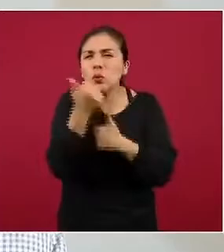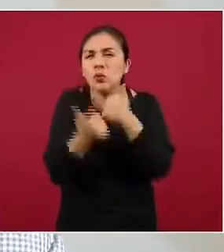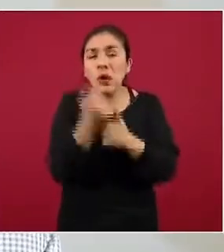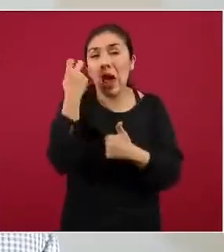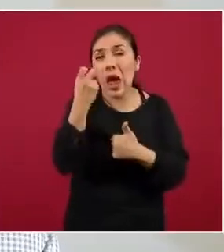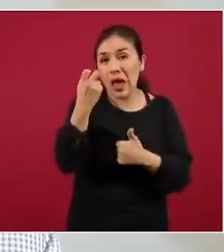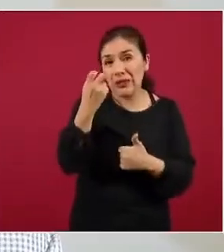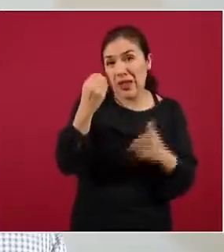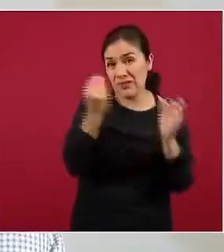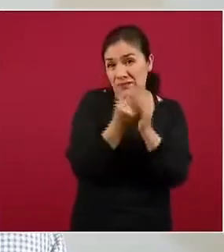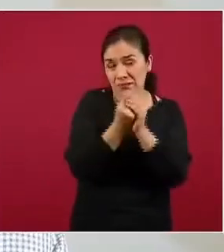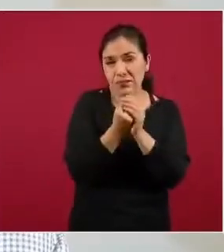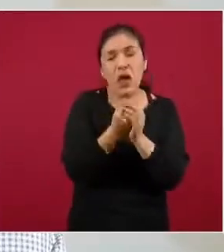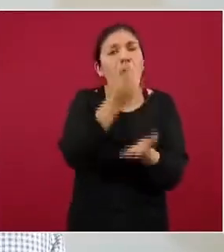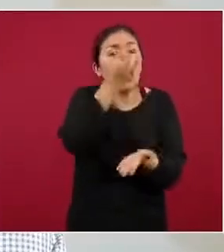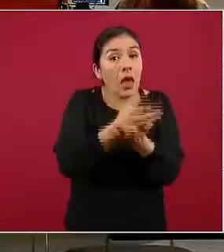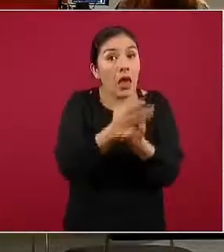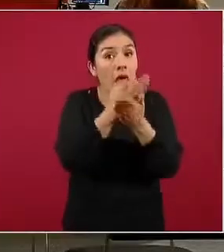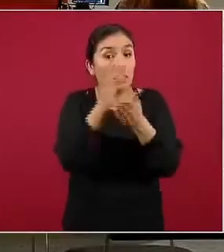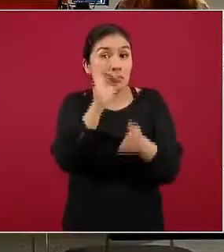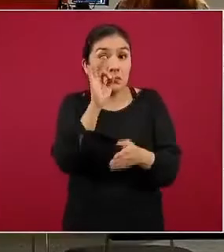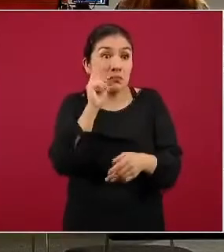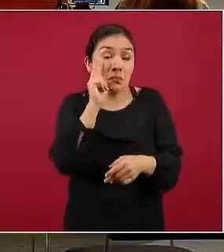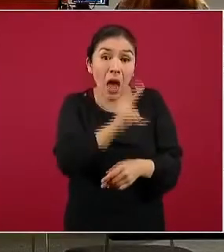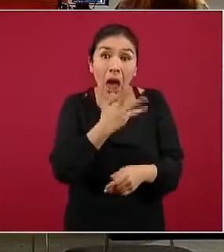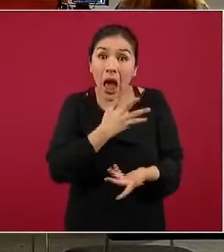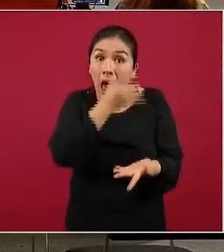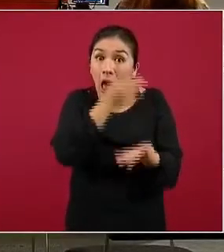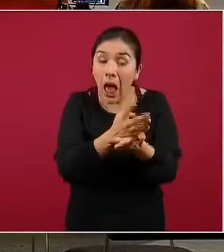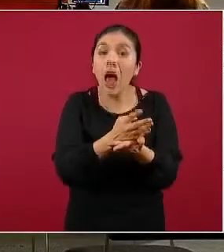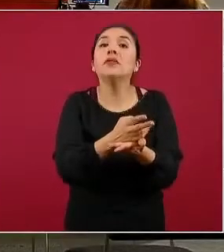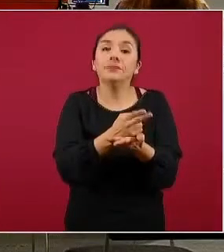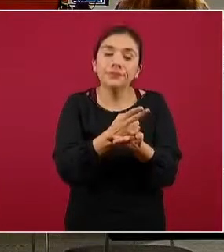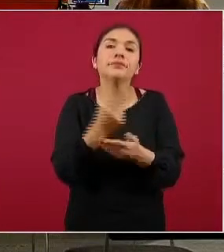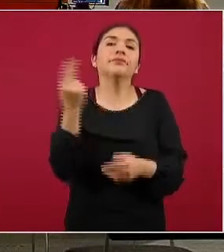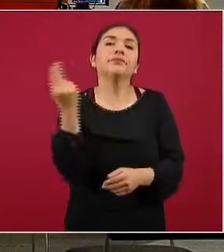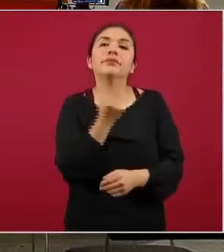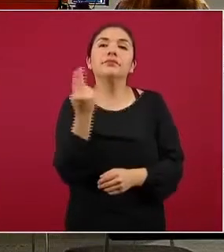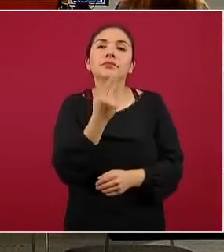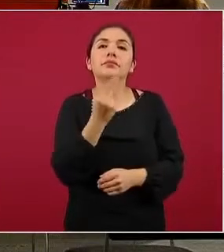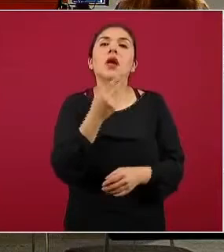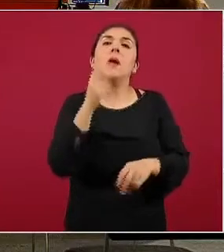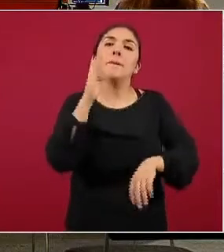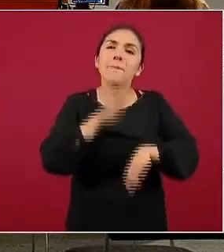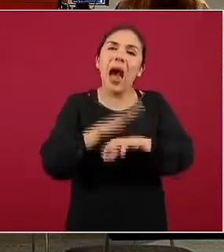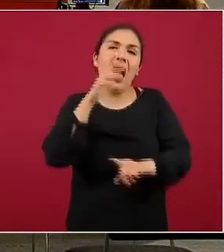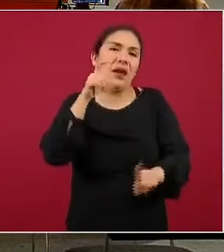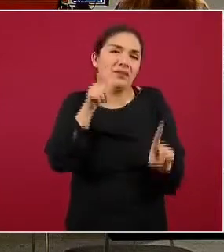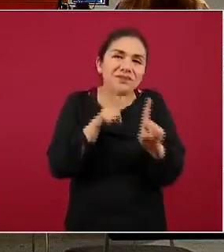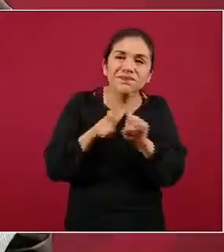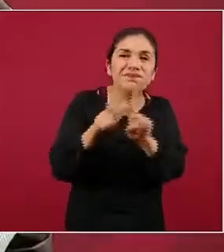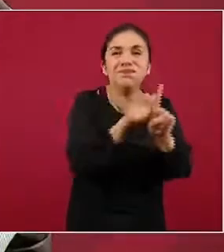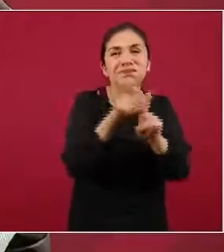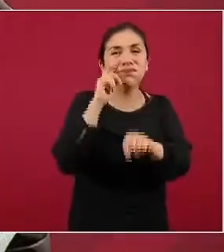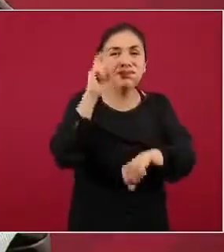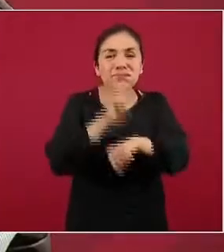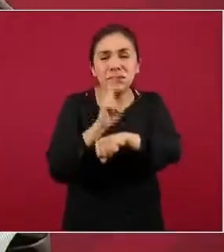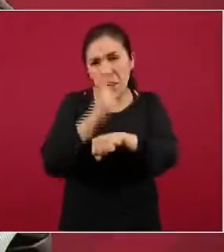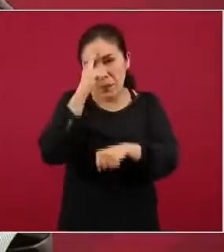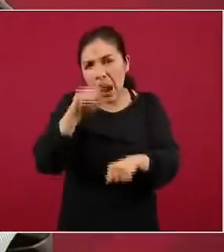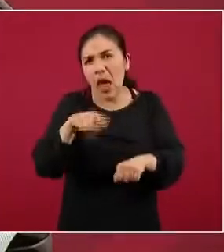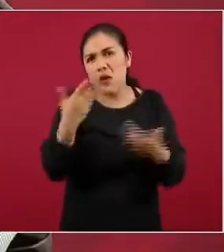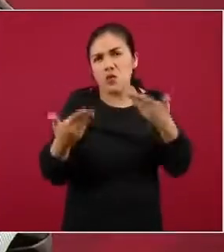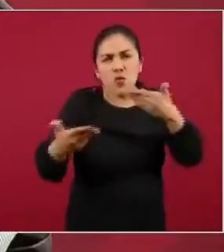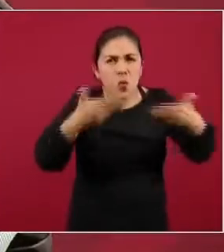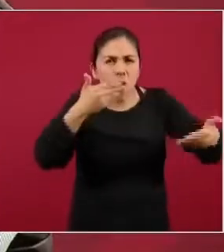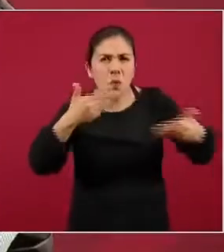es importante identificarla? Porque entonces, una vez identificada, se necesita dar un seguimiento precisamente para comparar y